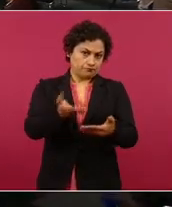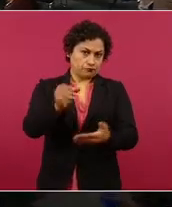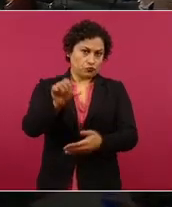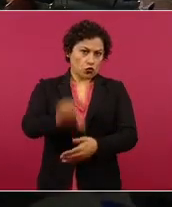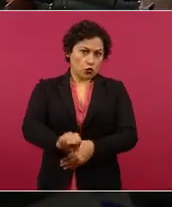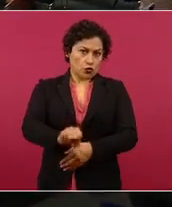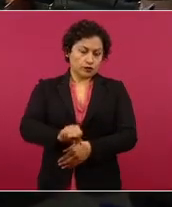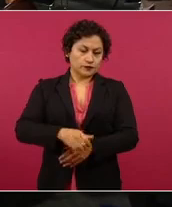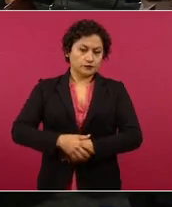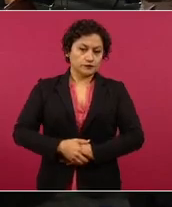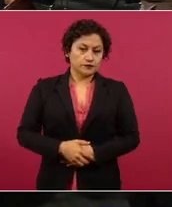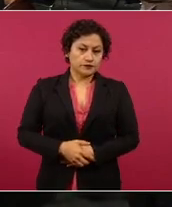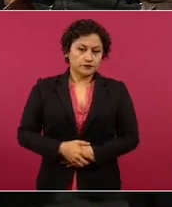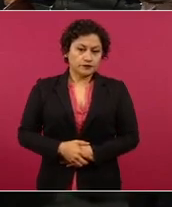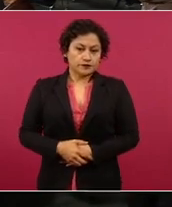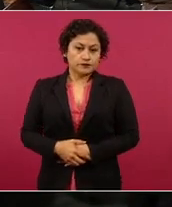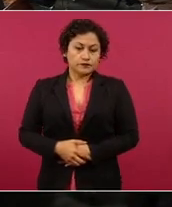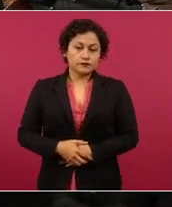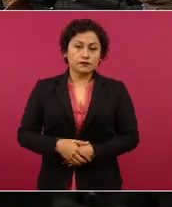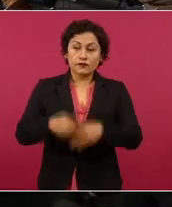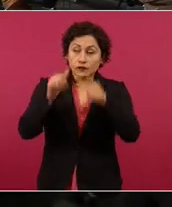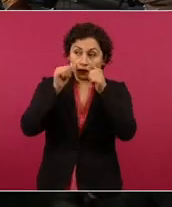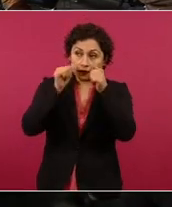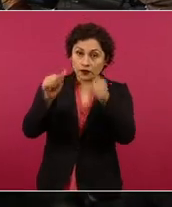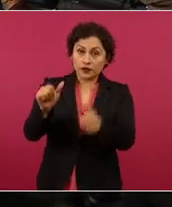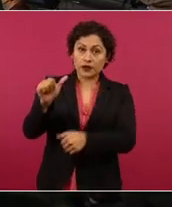Vamos a escuchar a Amir